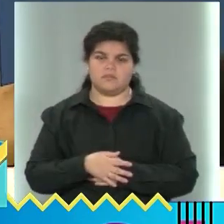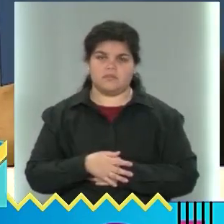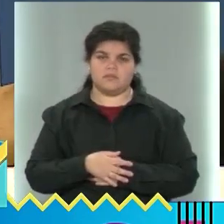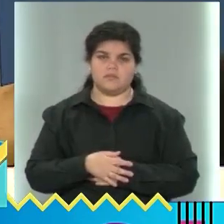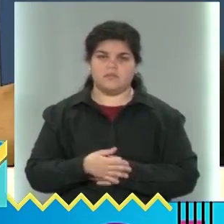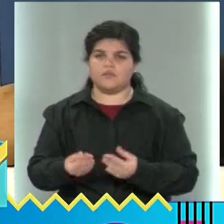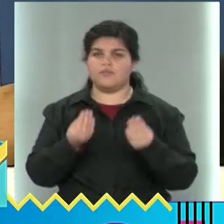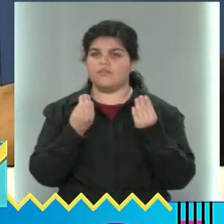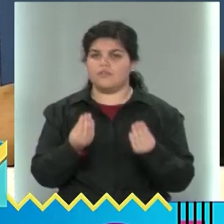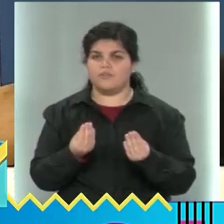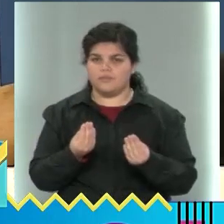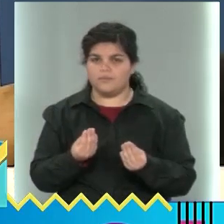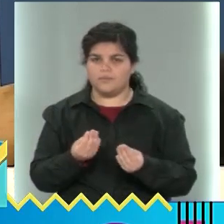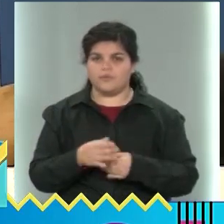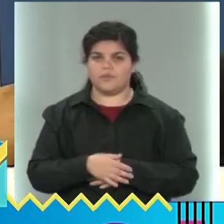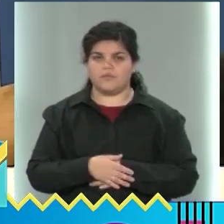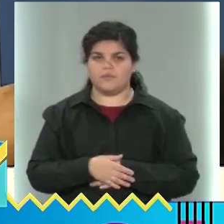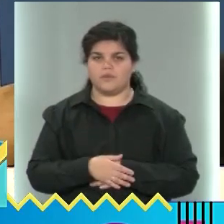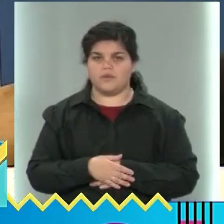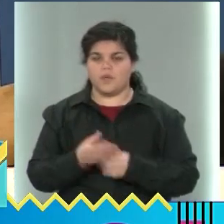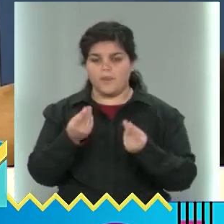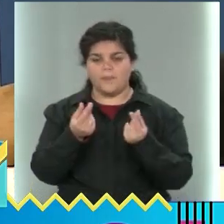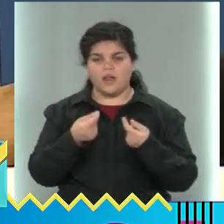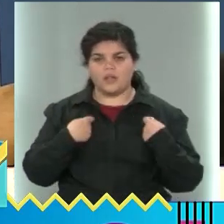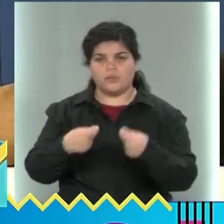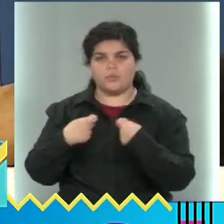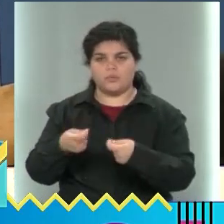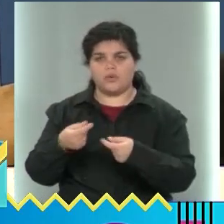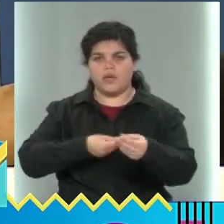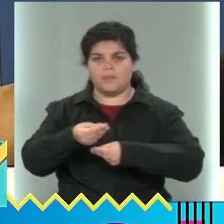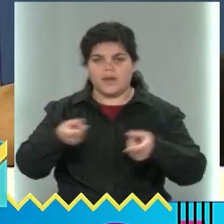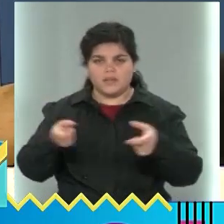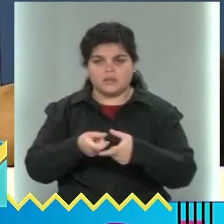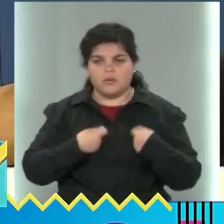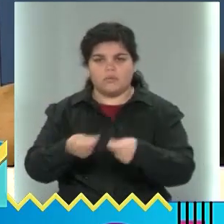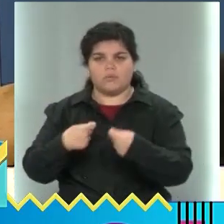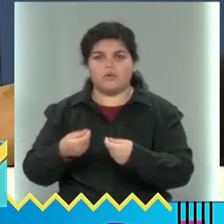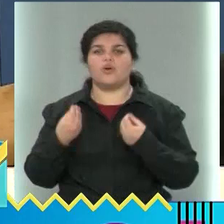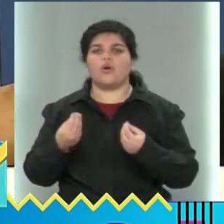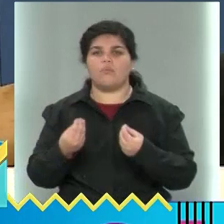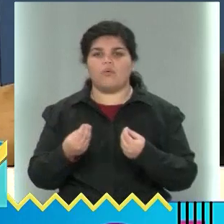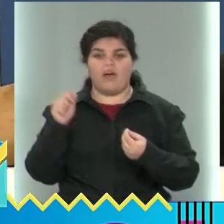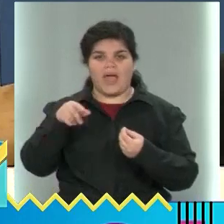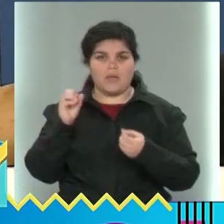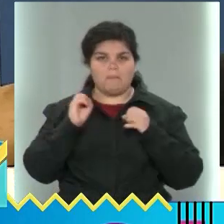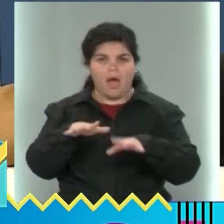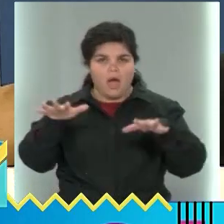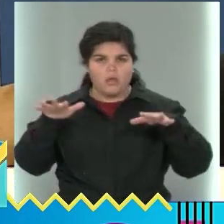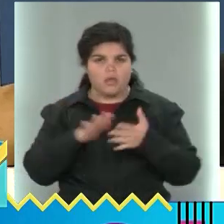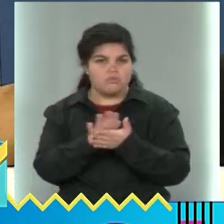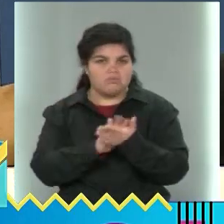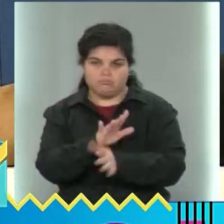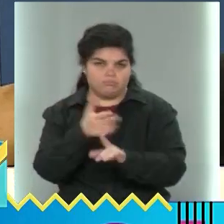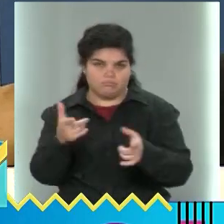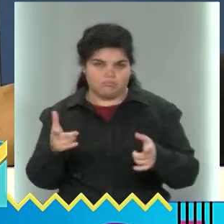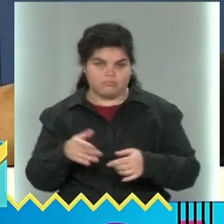tendría que generar la financiación de las pymes. Por arte de magia no se puede solucionar nada. Es decir, con